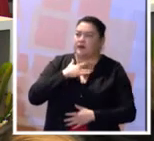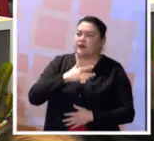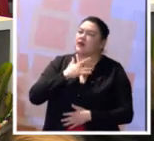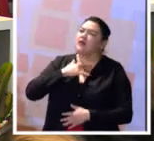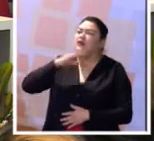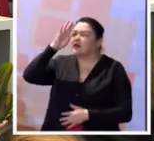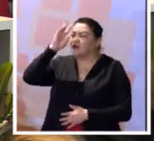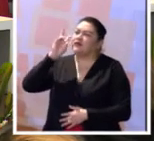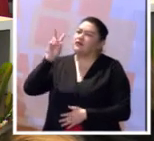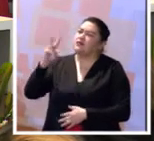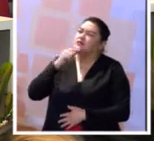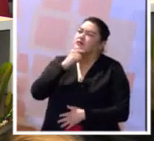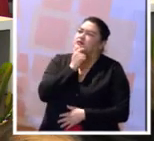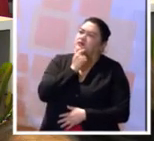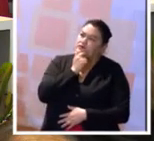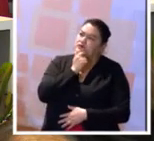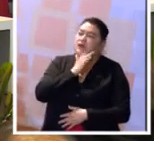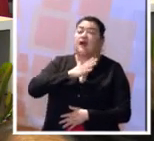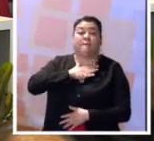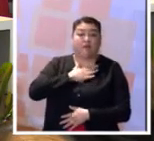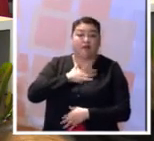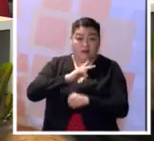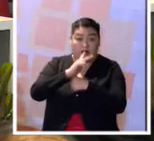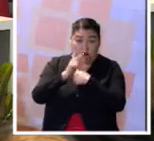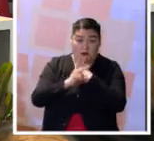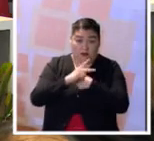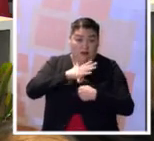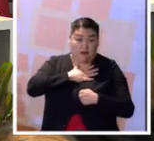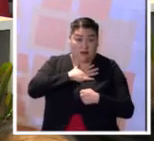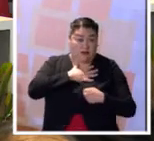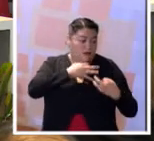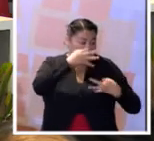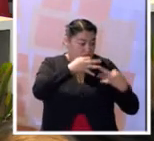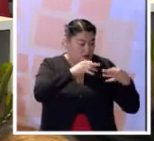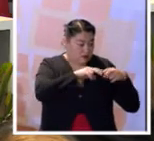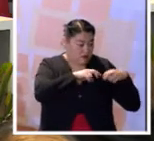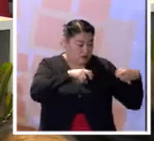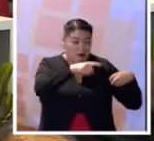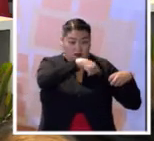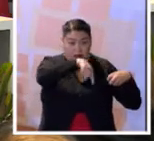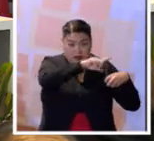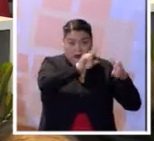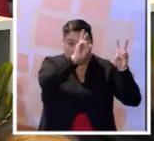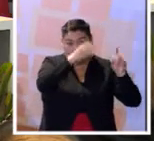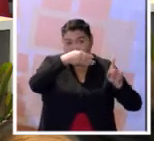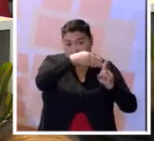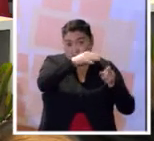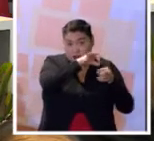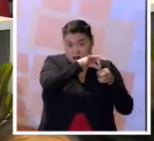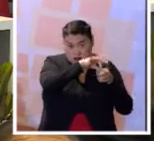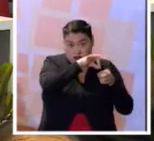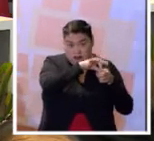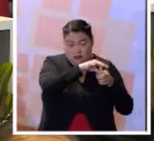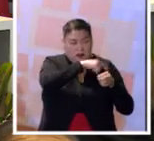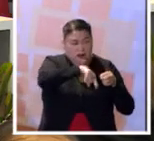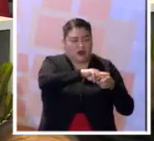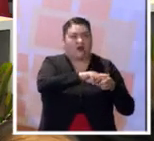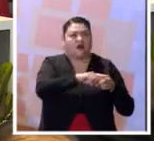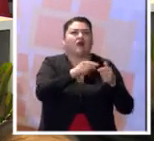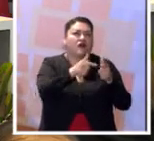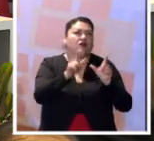mi país y de los tribunales electorales de mi país y en la actuación y la situación de los partidos políticos de